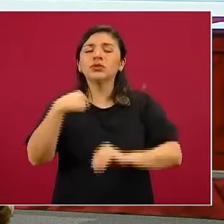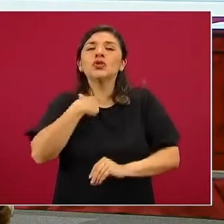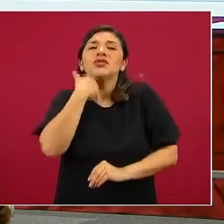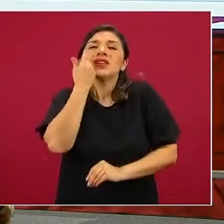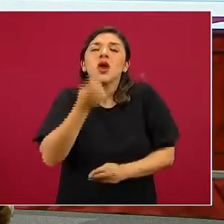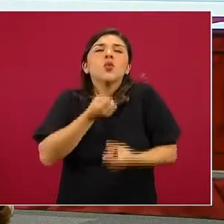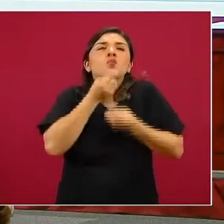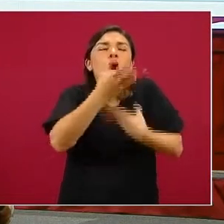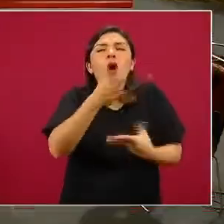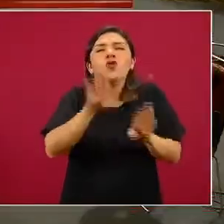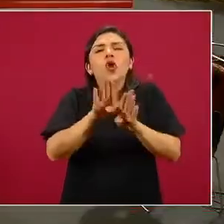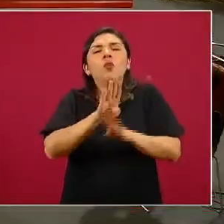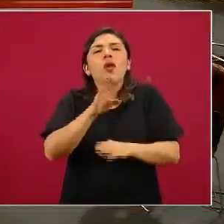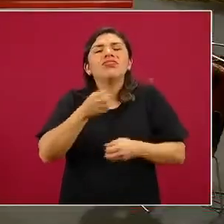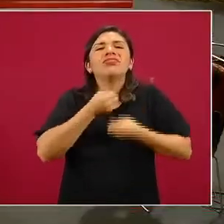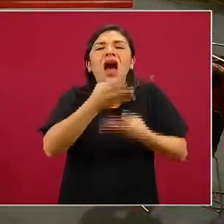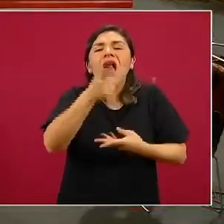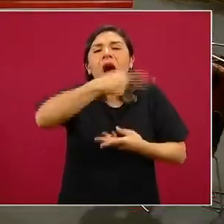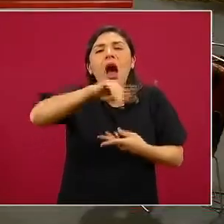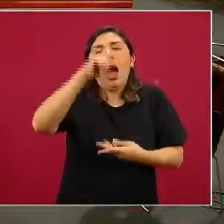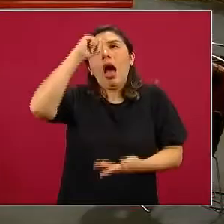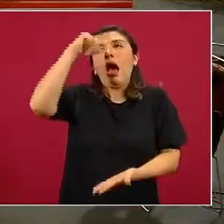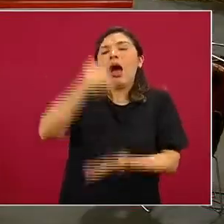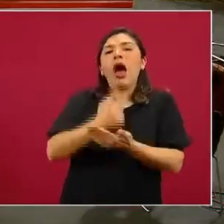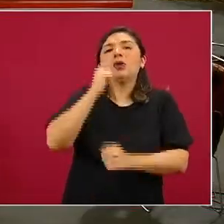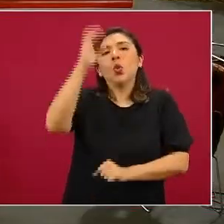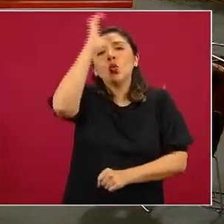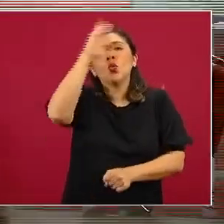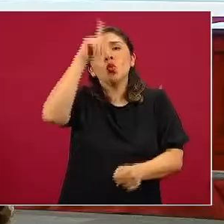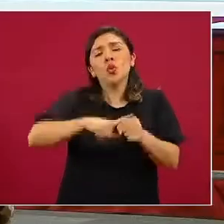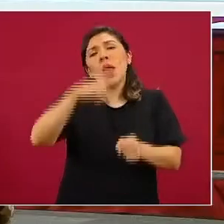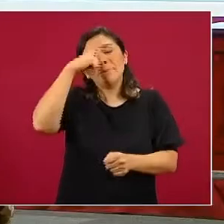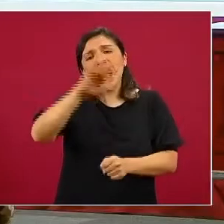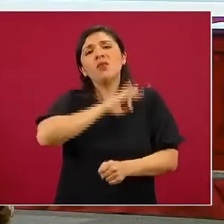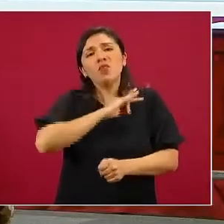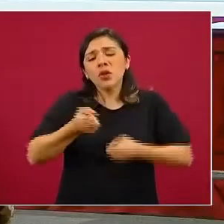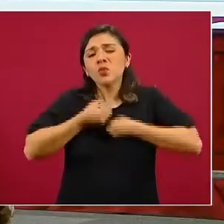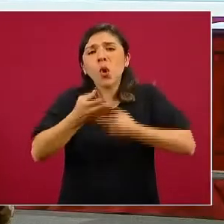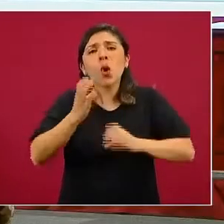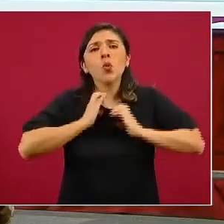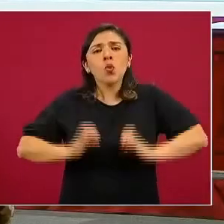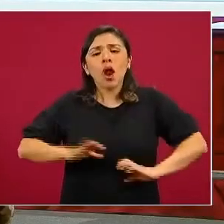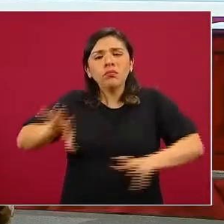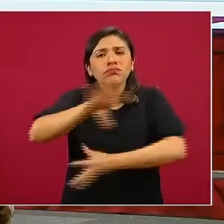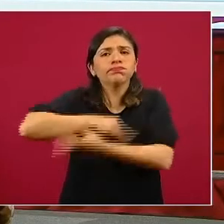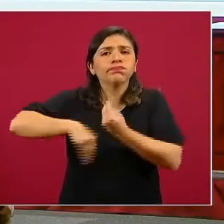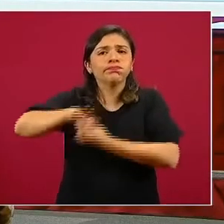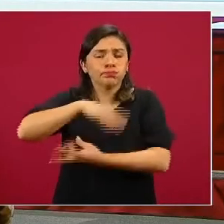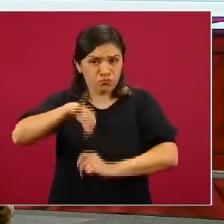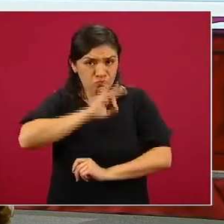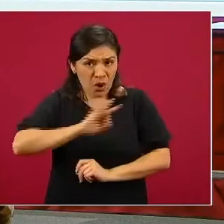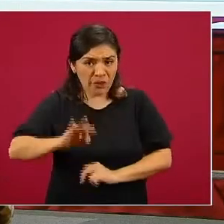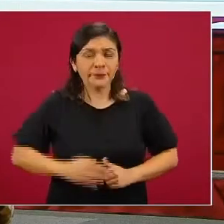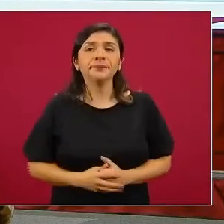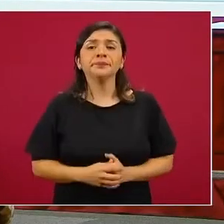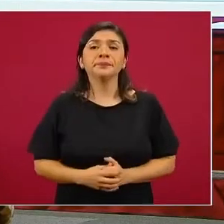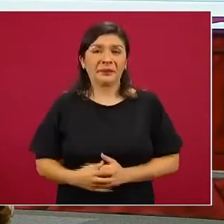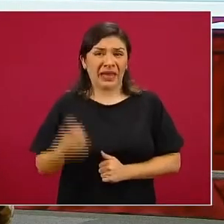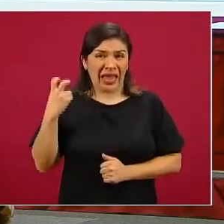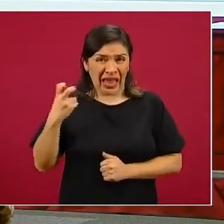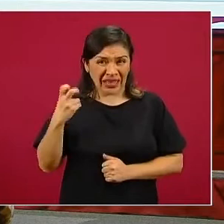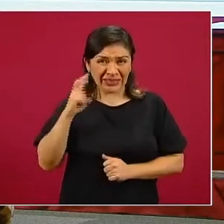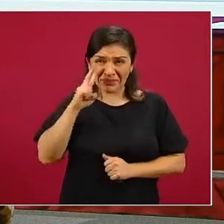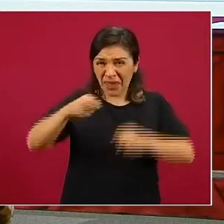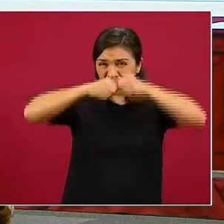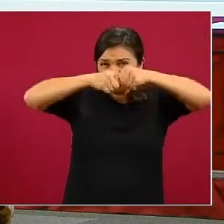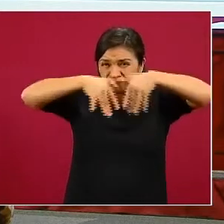la semilla de la cultura de la donación. La siguiente, por favor. Todo esto, toda esta estructura